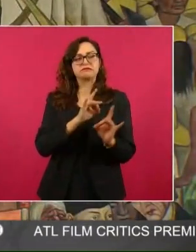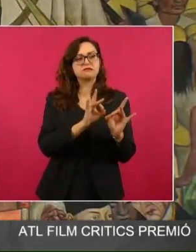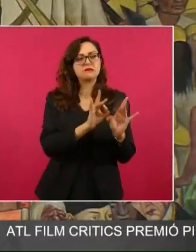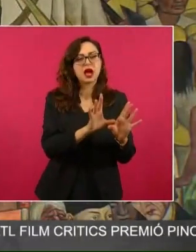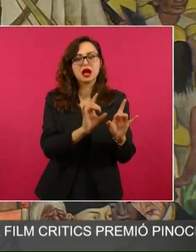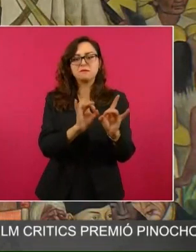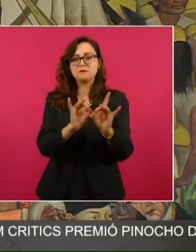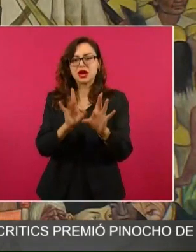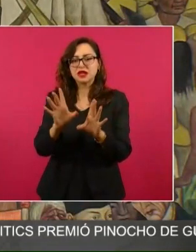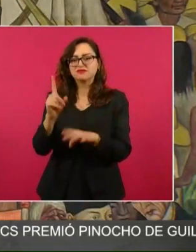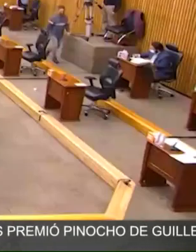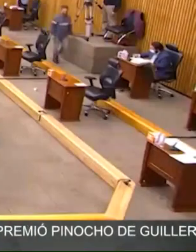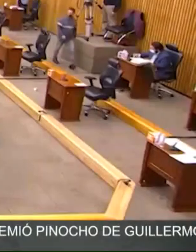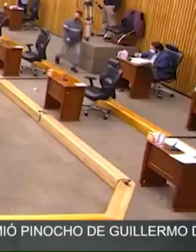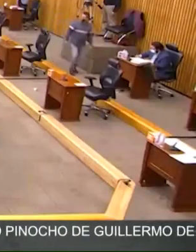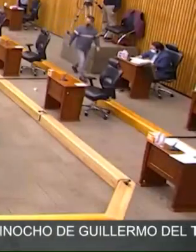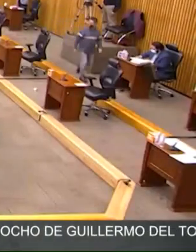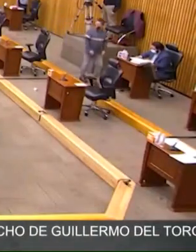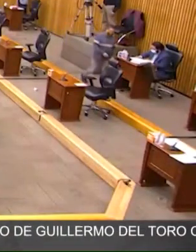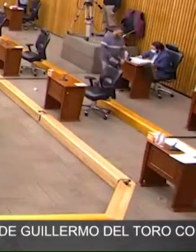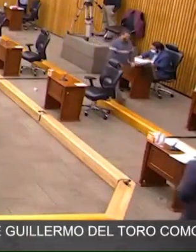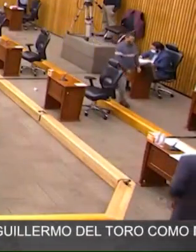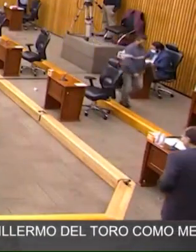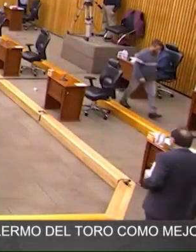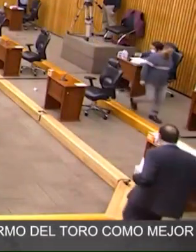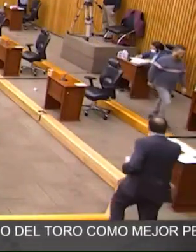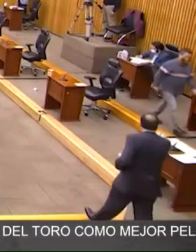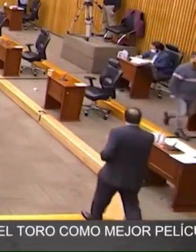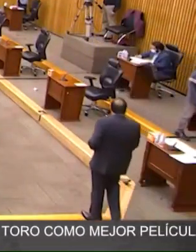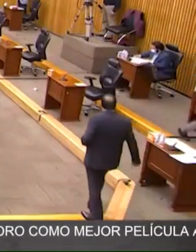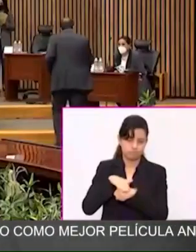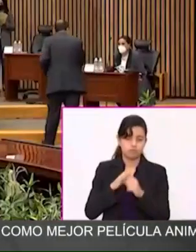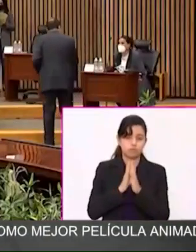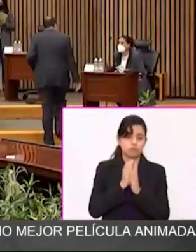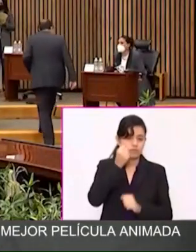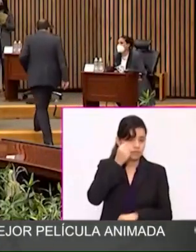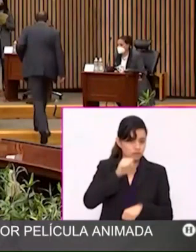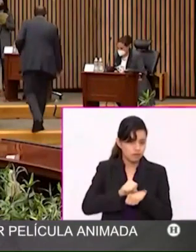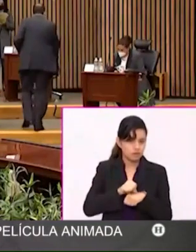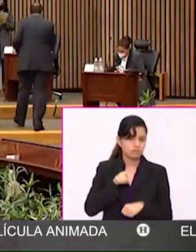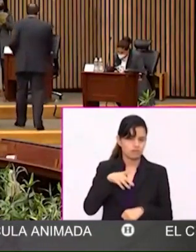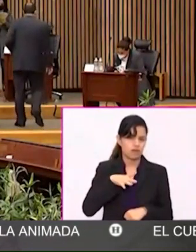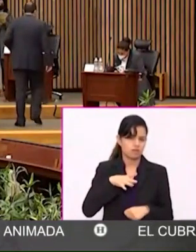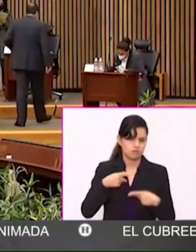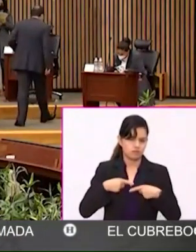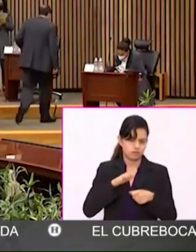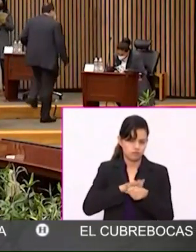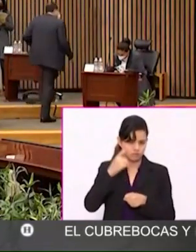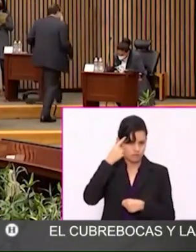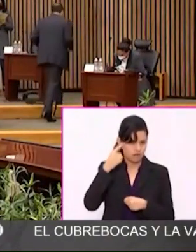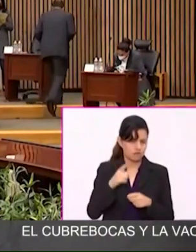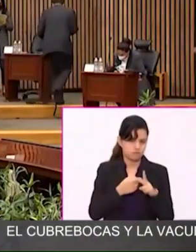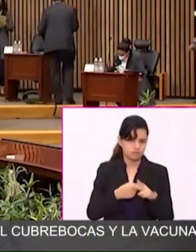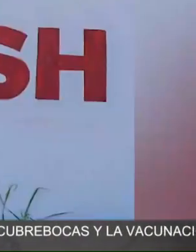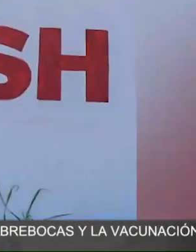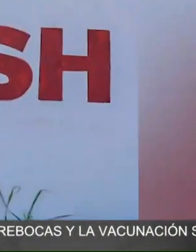trajo un nuevo encontronazo entre el gobierno del presidente López Obrador y el Instituto Nacional Electoral, luego de que este solicitara a la jefa de gobierno respetar la